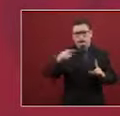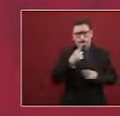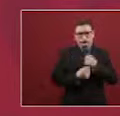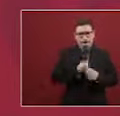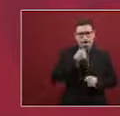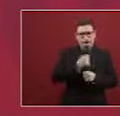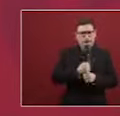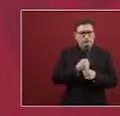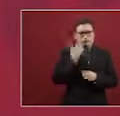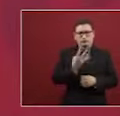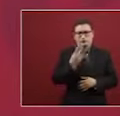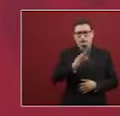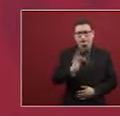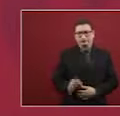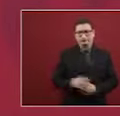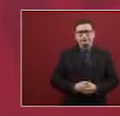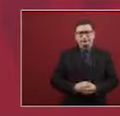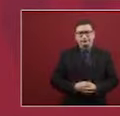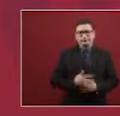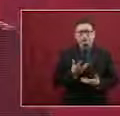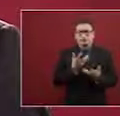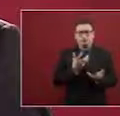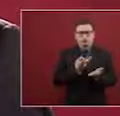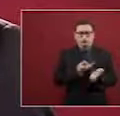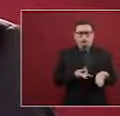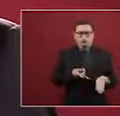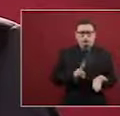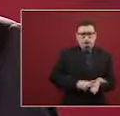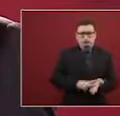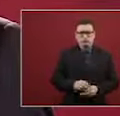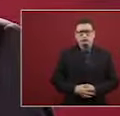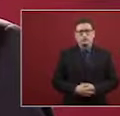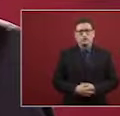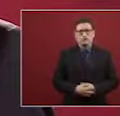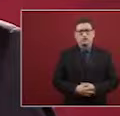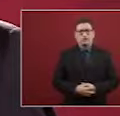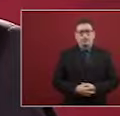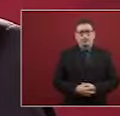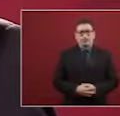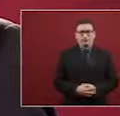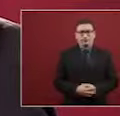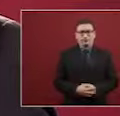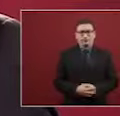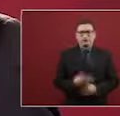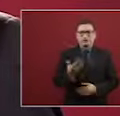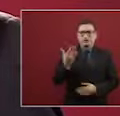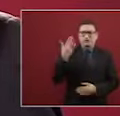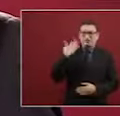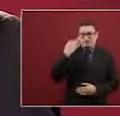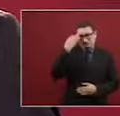anual del 4%, el doble de lo que se creció en todo este